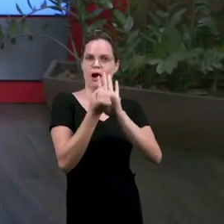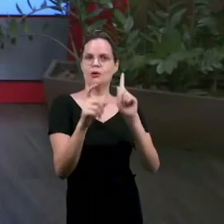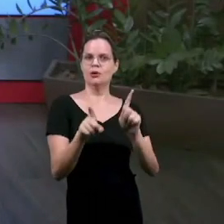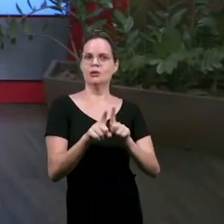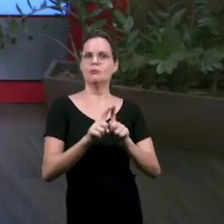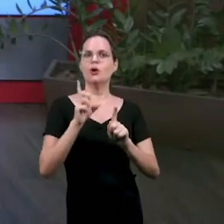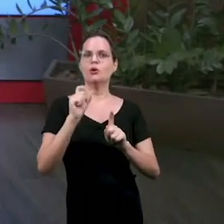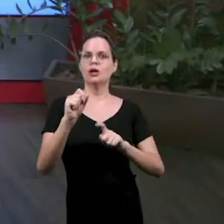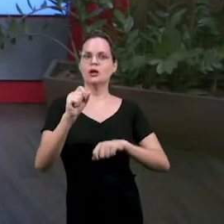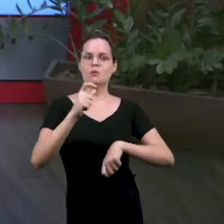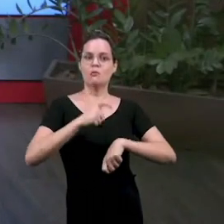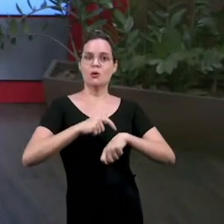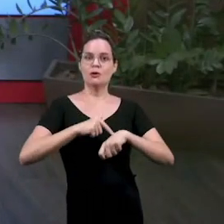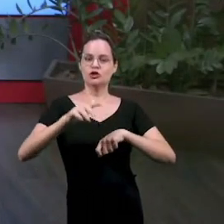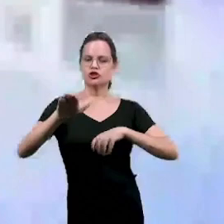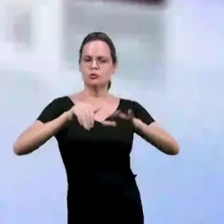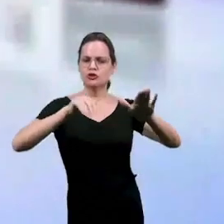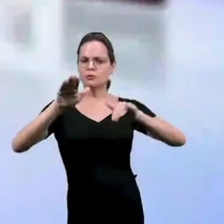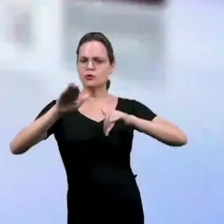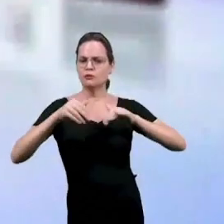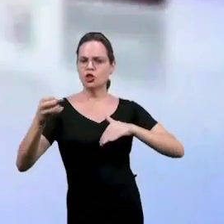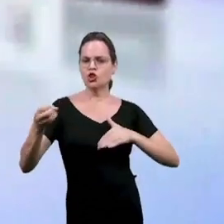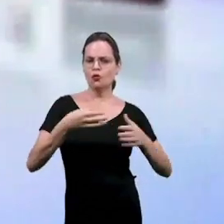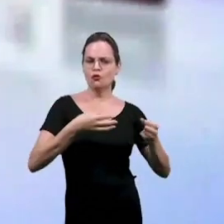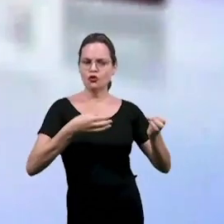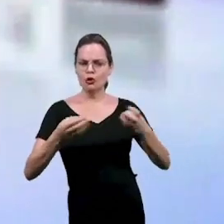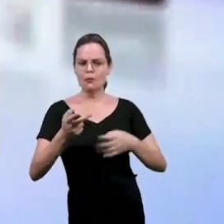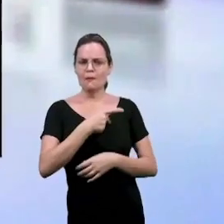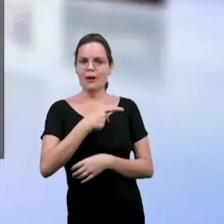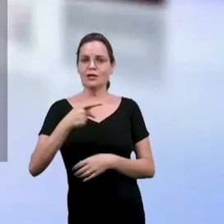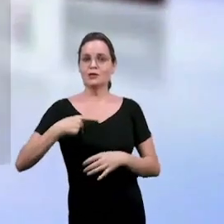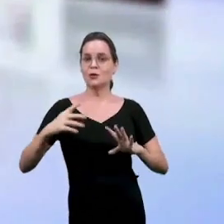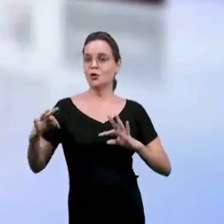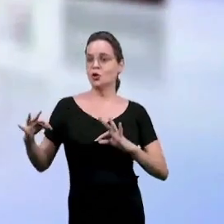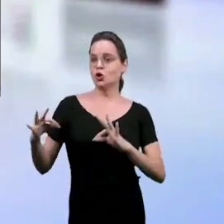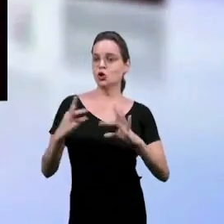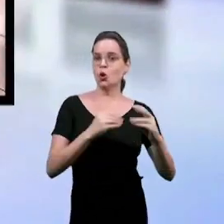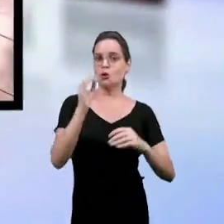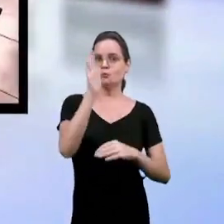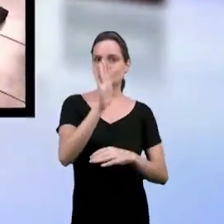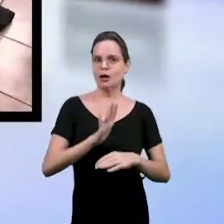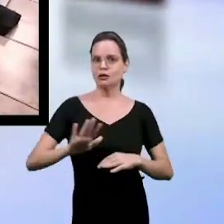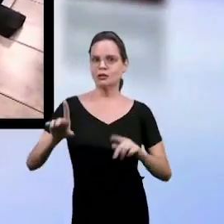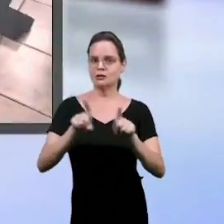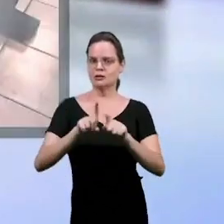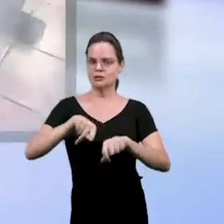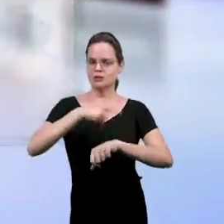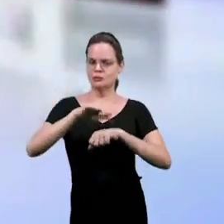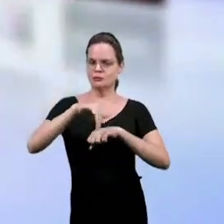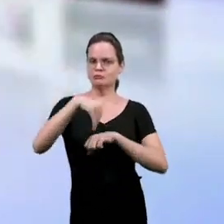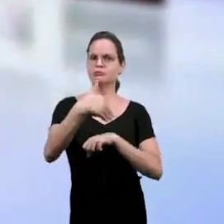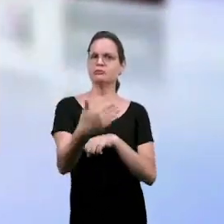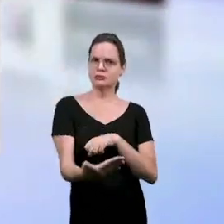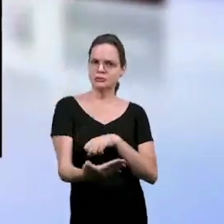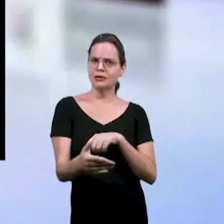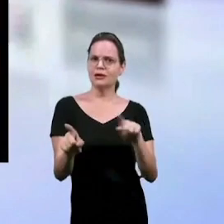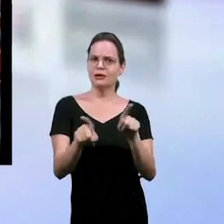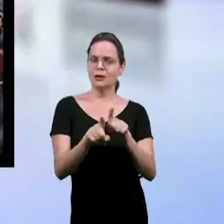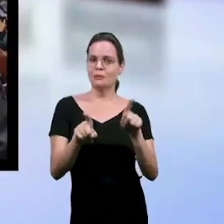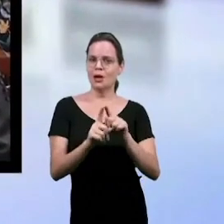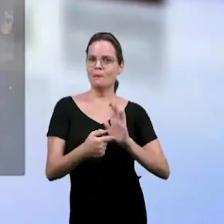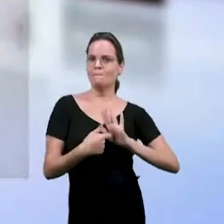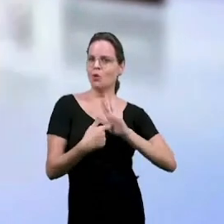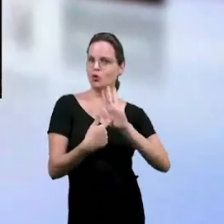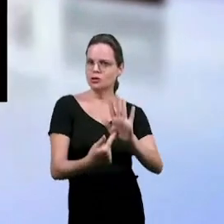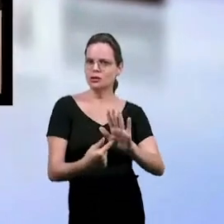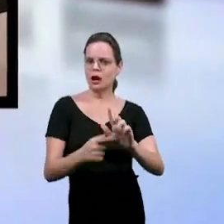todos. Fue un momento muy notorio cuando centenares de pastores en todo el Brasil y también en las iglesias